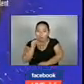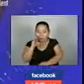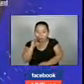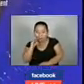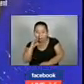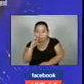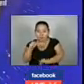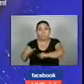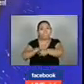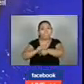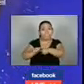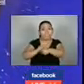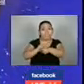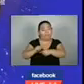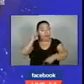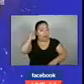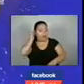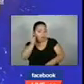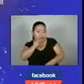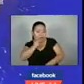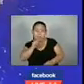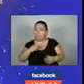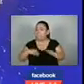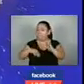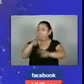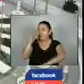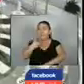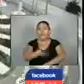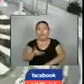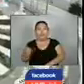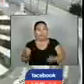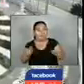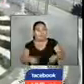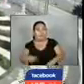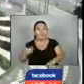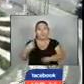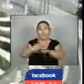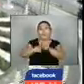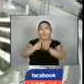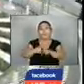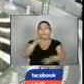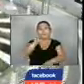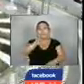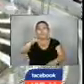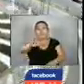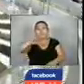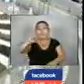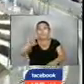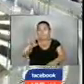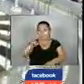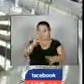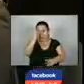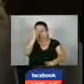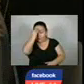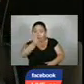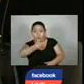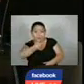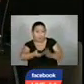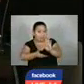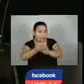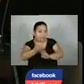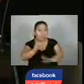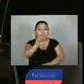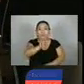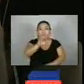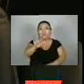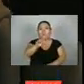tendrás prácticas de locución y mucho más. Te esperamos el próximo sábado 23 de julio. Para más información, comunícate al